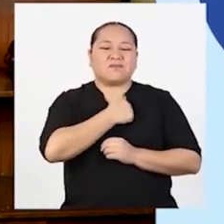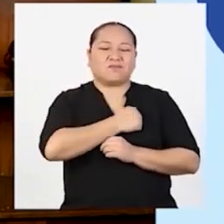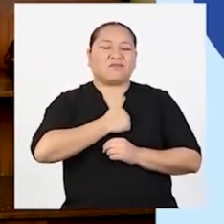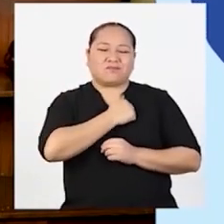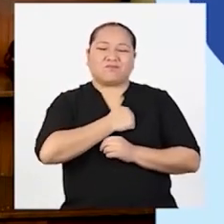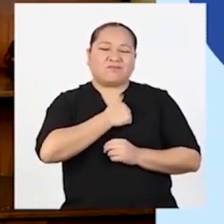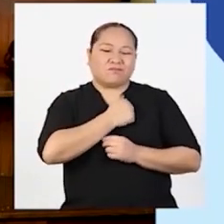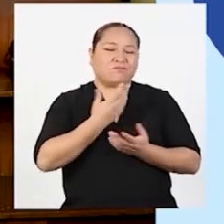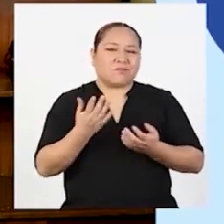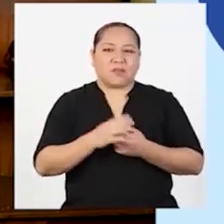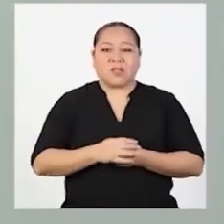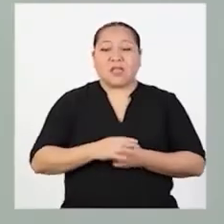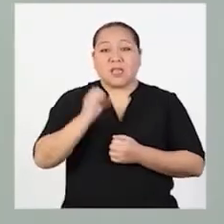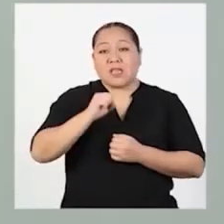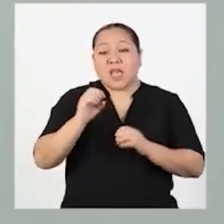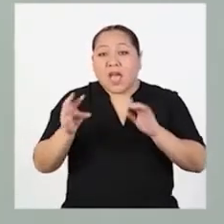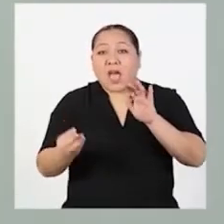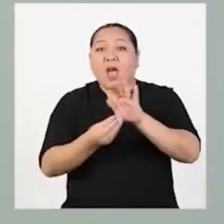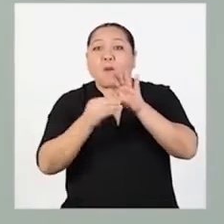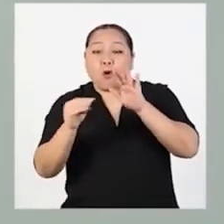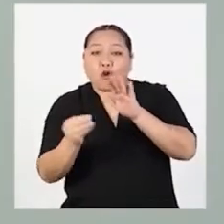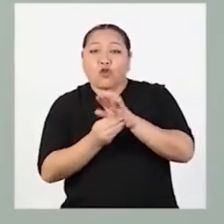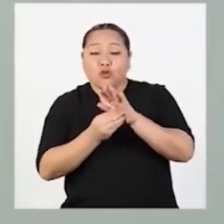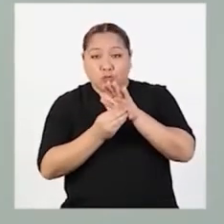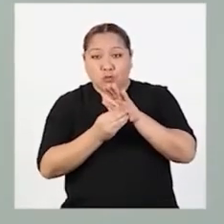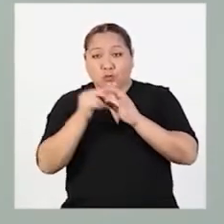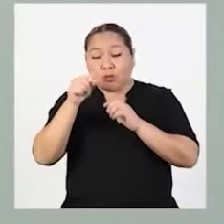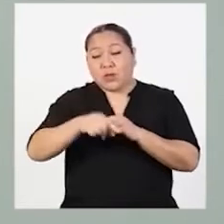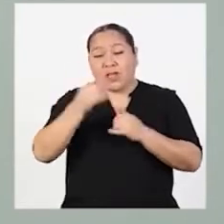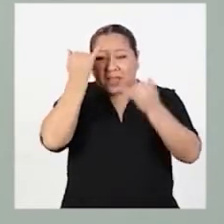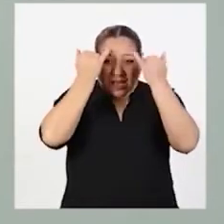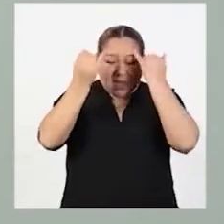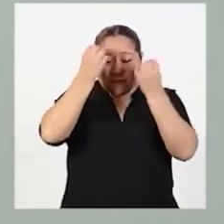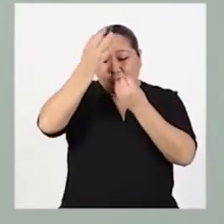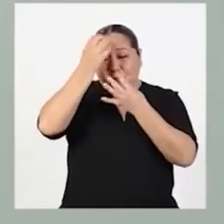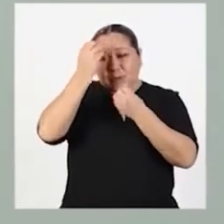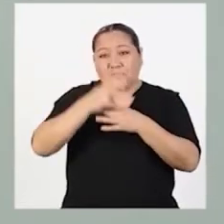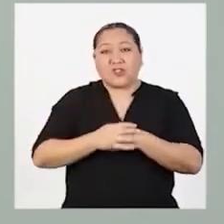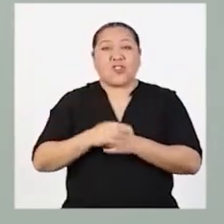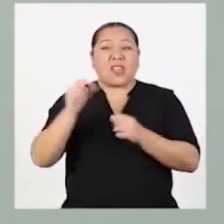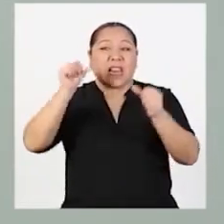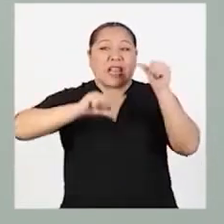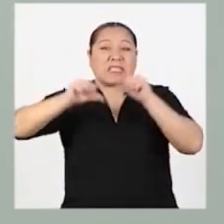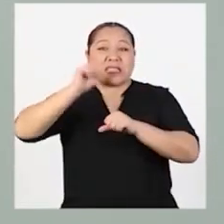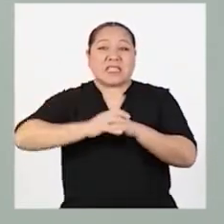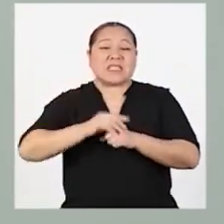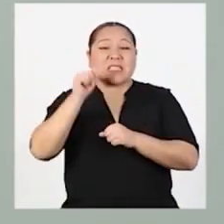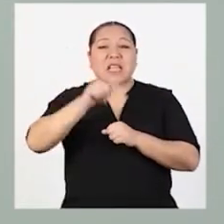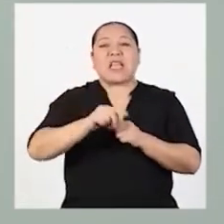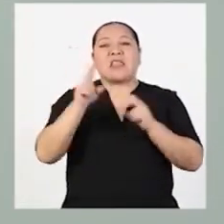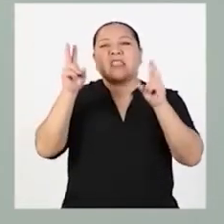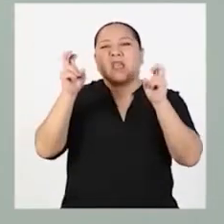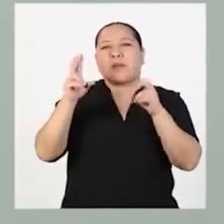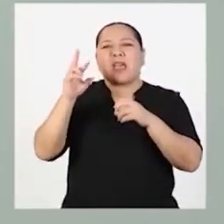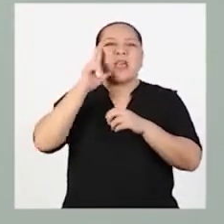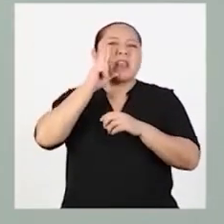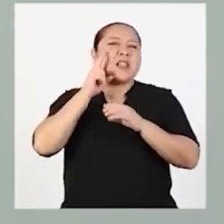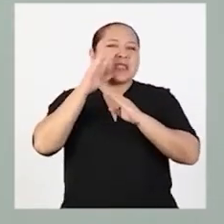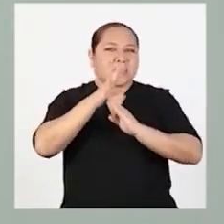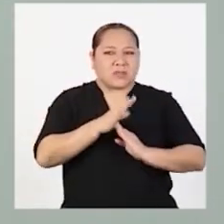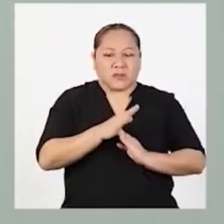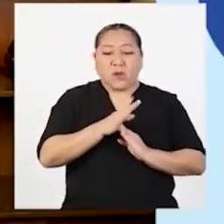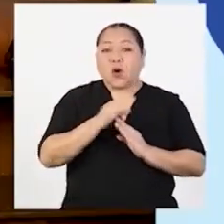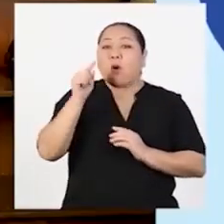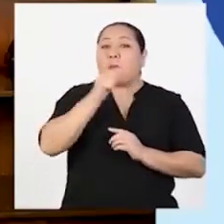creencias de las razas persisten". Y de todas maneras teníamos que llegar a un problema como ese, profesor: el